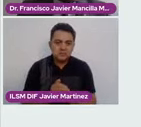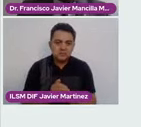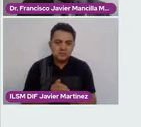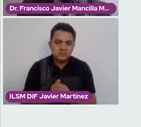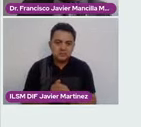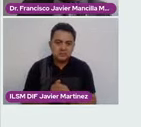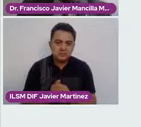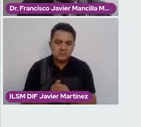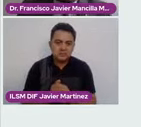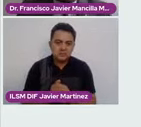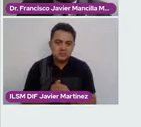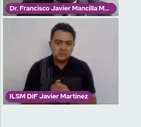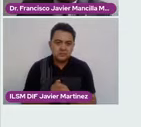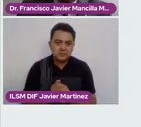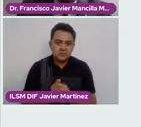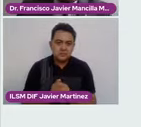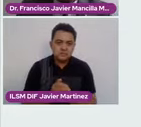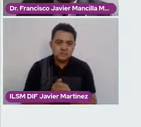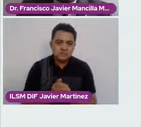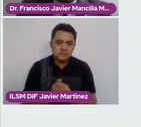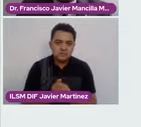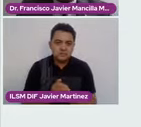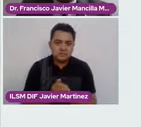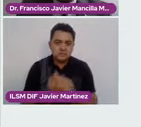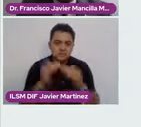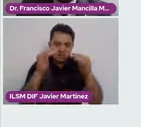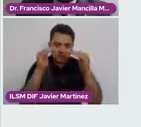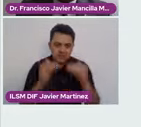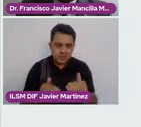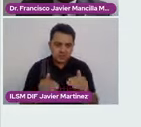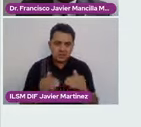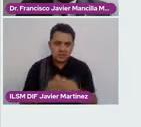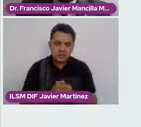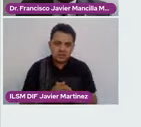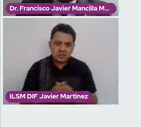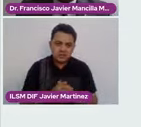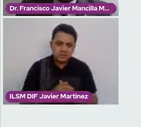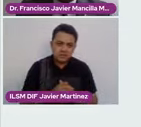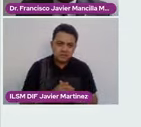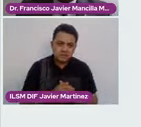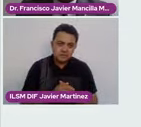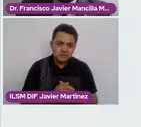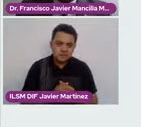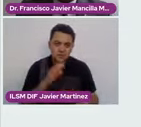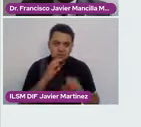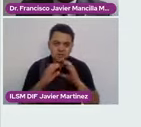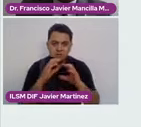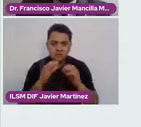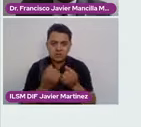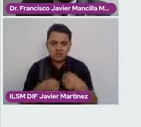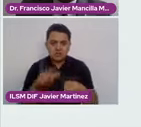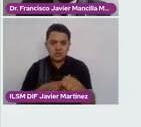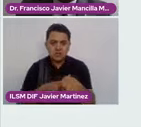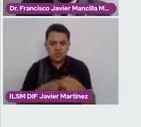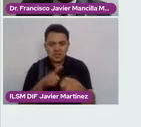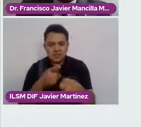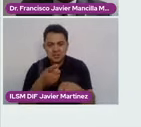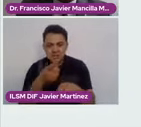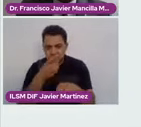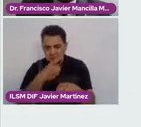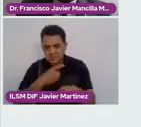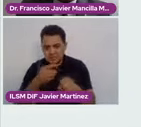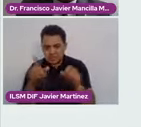Usted, dígame. Sí, adelante, adelante. Si gusta, me dicen que de comunicación social, que se ve chiquito, pero